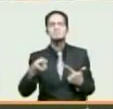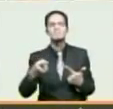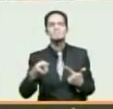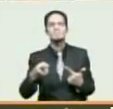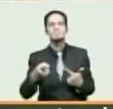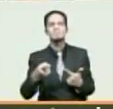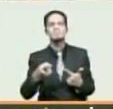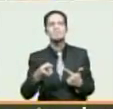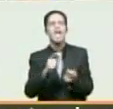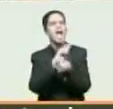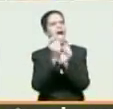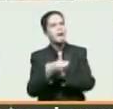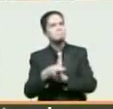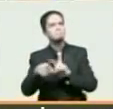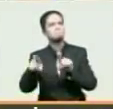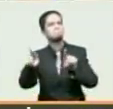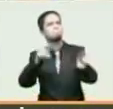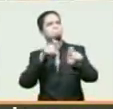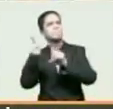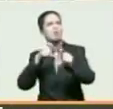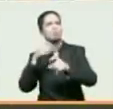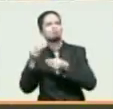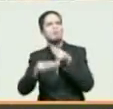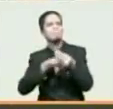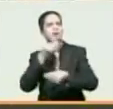estaba proponiendo para hacer